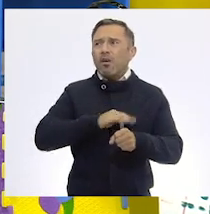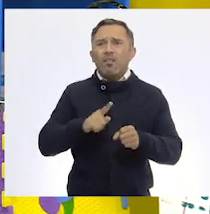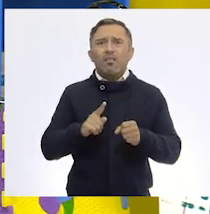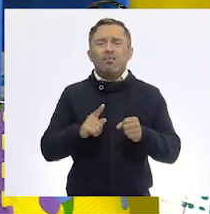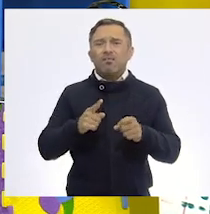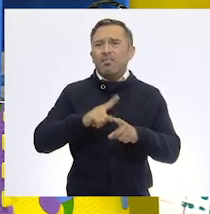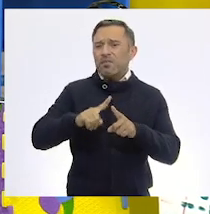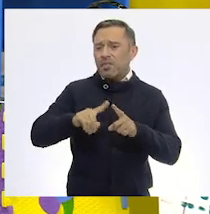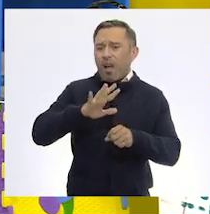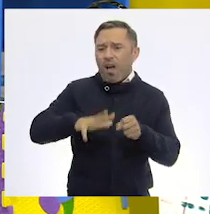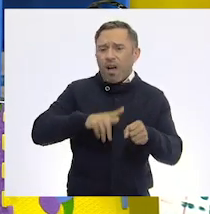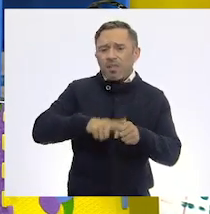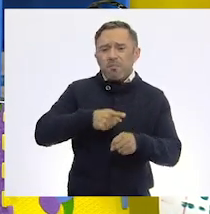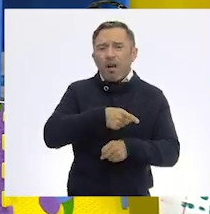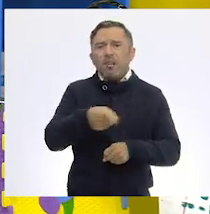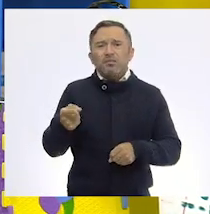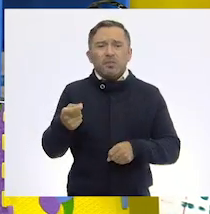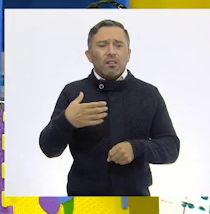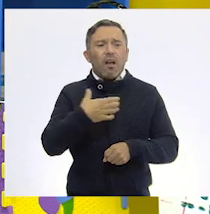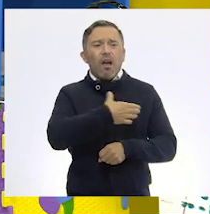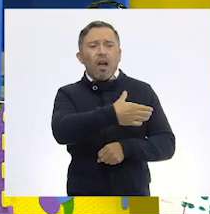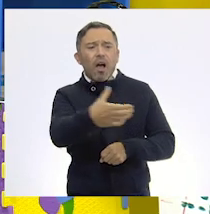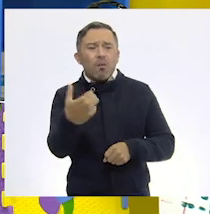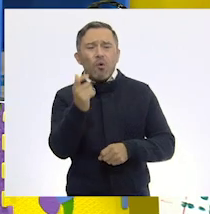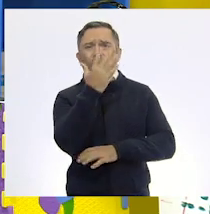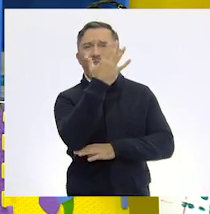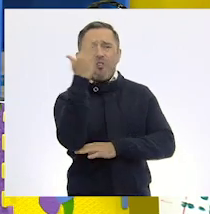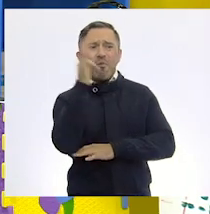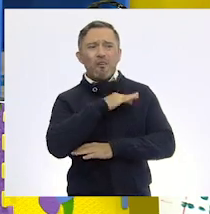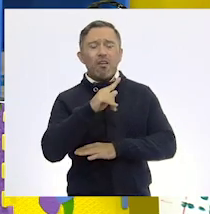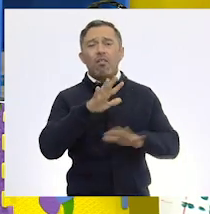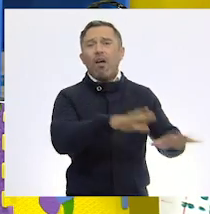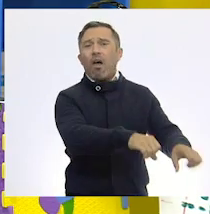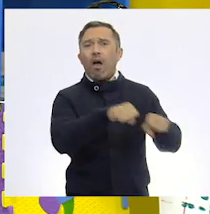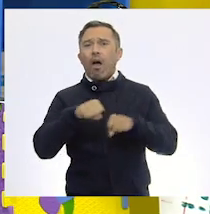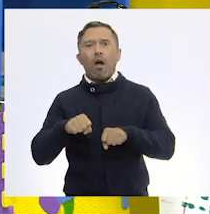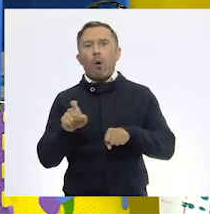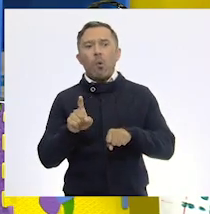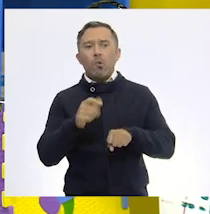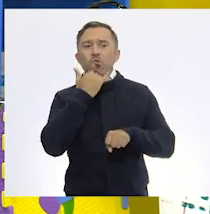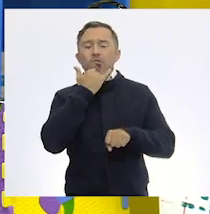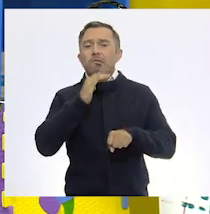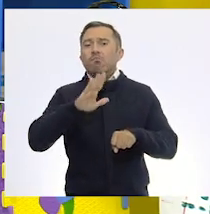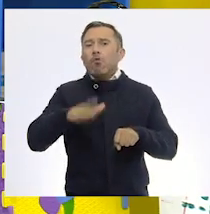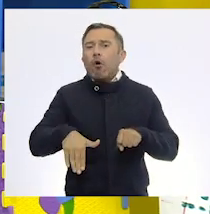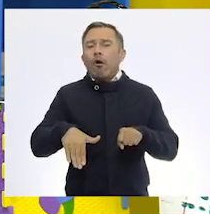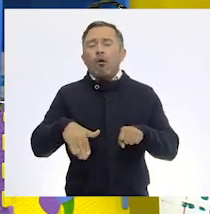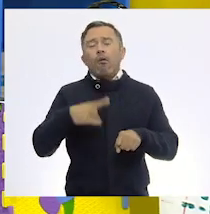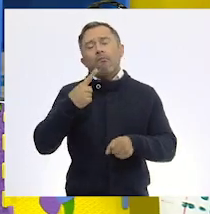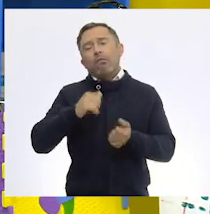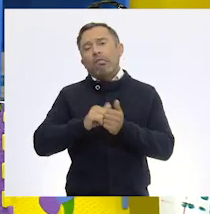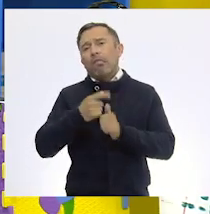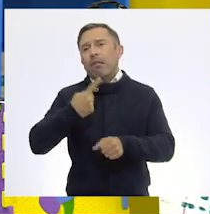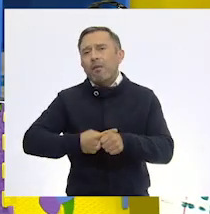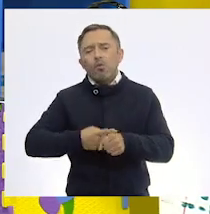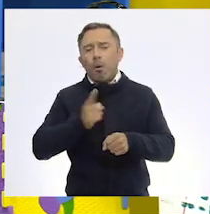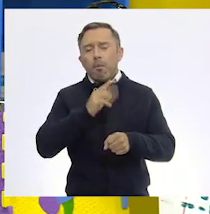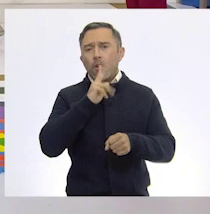se les debe sacar de su hábitat natural, ya que podrían morir o enfermarse? Pero también actuar con responsabilidad para su